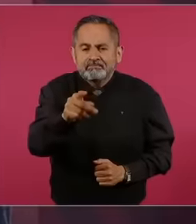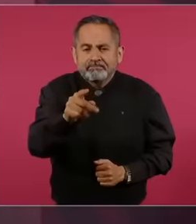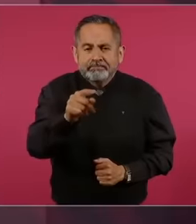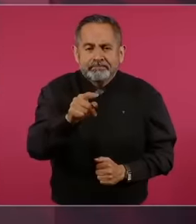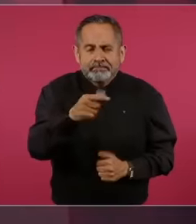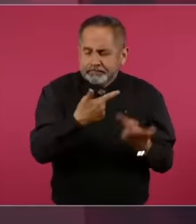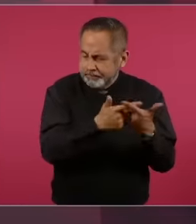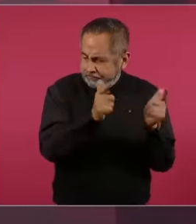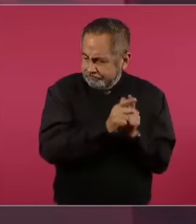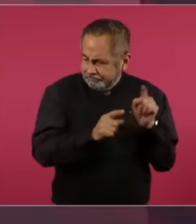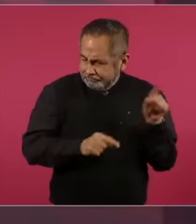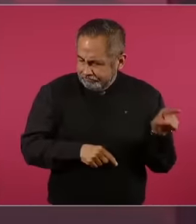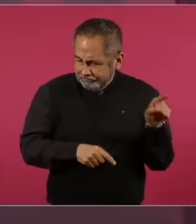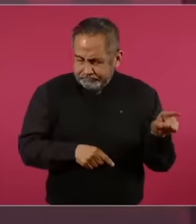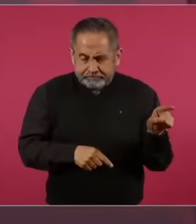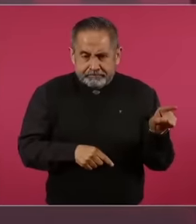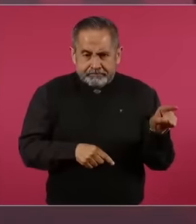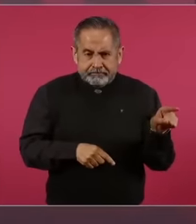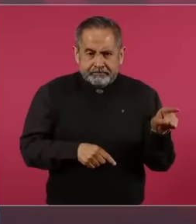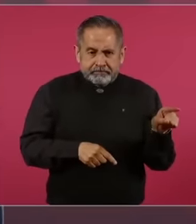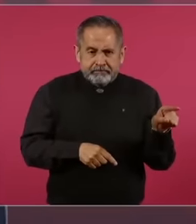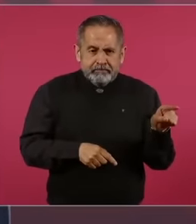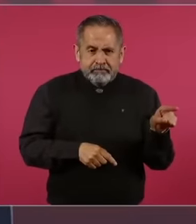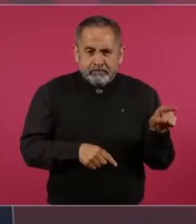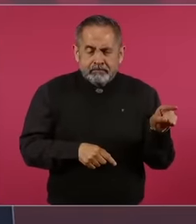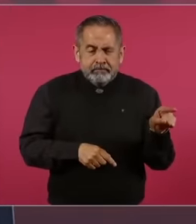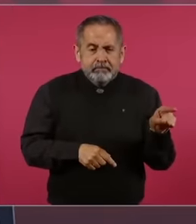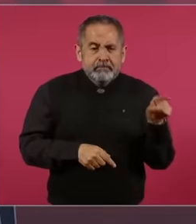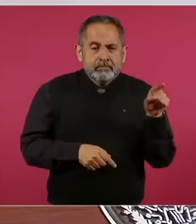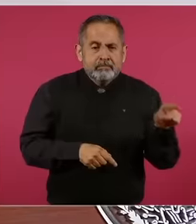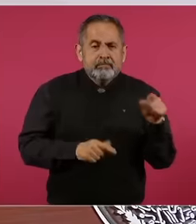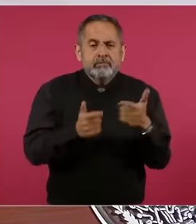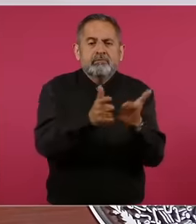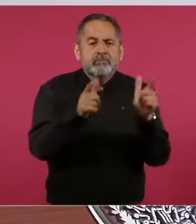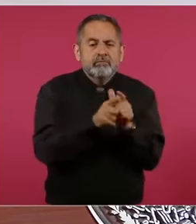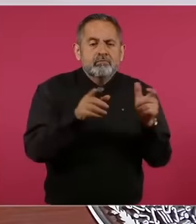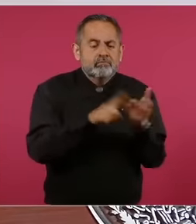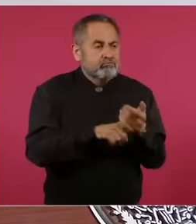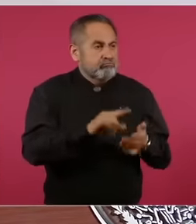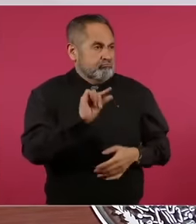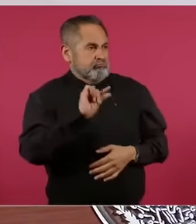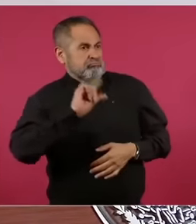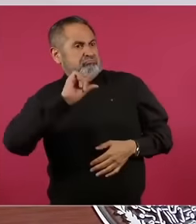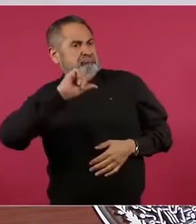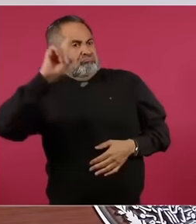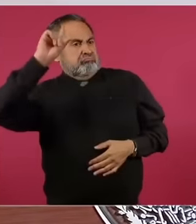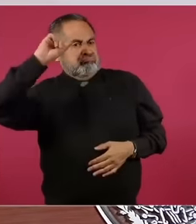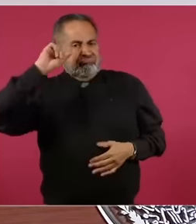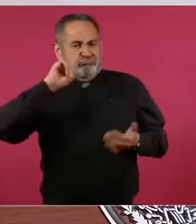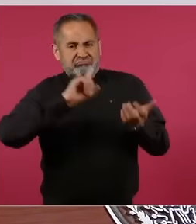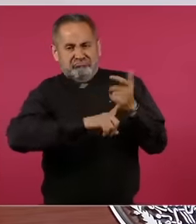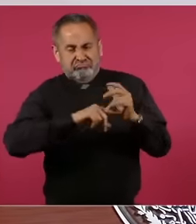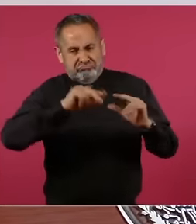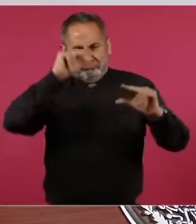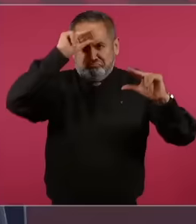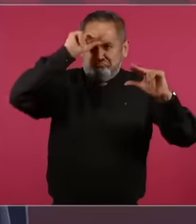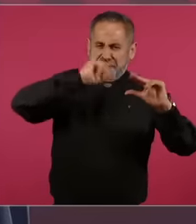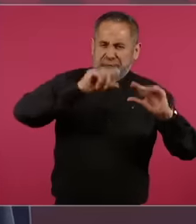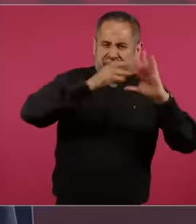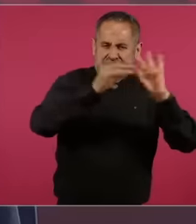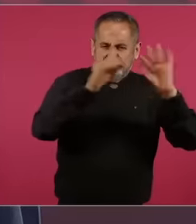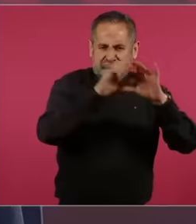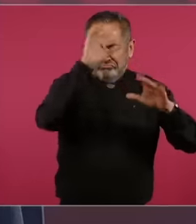un grupo que es como un grupo de notables, ¿no? De la intelectualidad, de